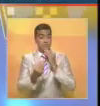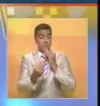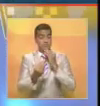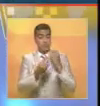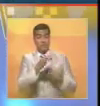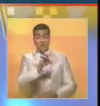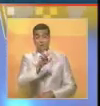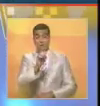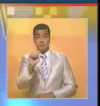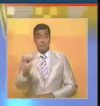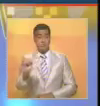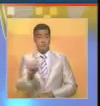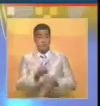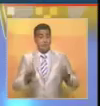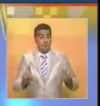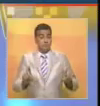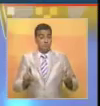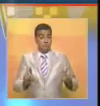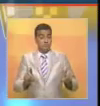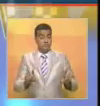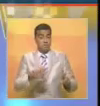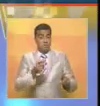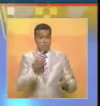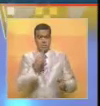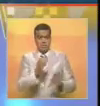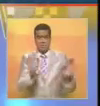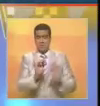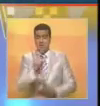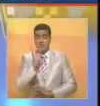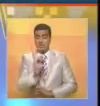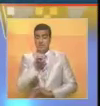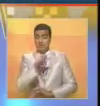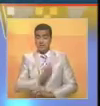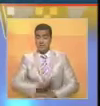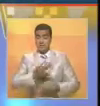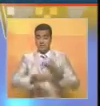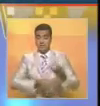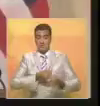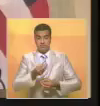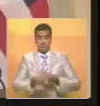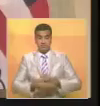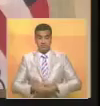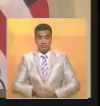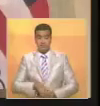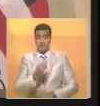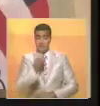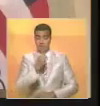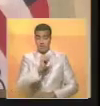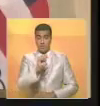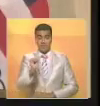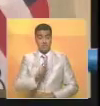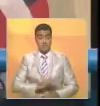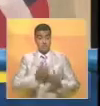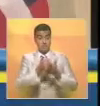el ex magistrado Eladio aponte aponte sin embargo no ofreció detalles sobre las denuncias que este estaría realizando jacobson precisó que aponte